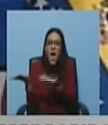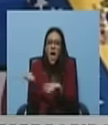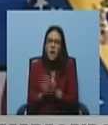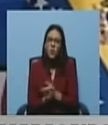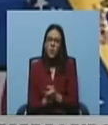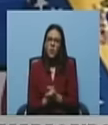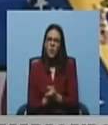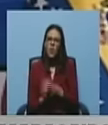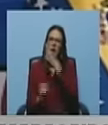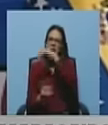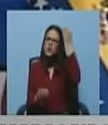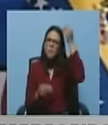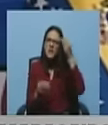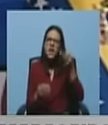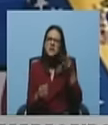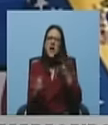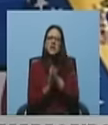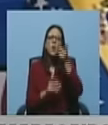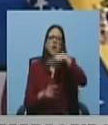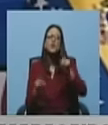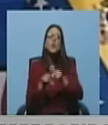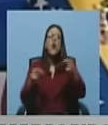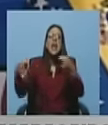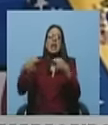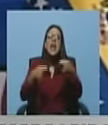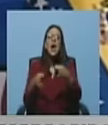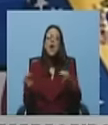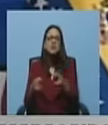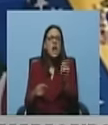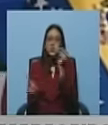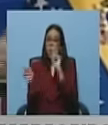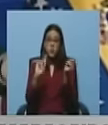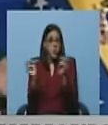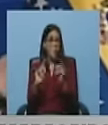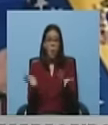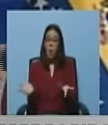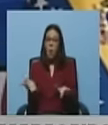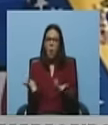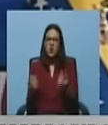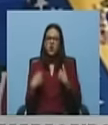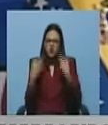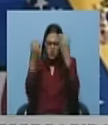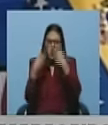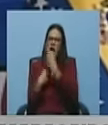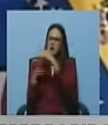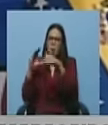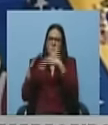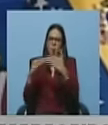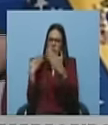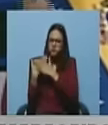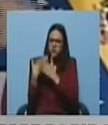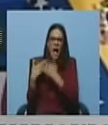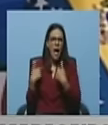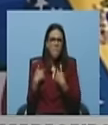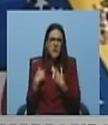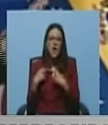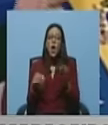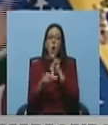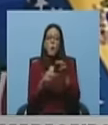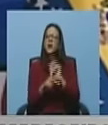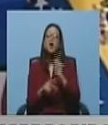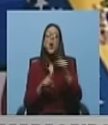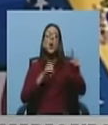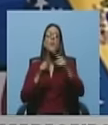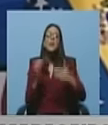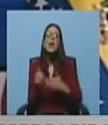aclarar. Ellos creen que esto es parte de una negociación. A mí en lo personal me han enviado varios mensajes, quizás no como ministro, sino como